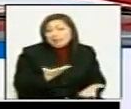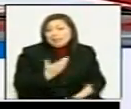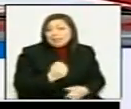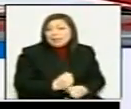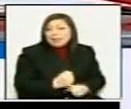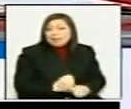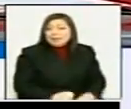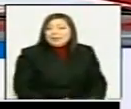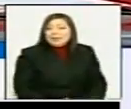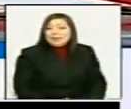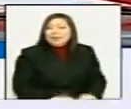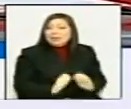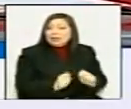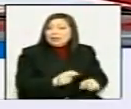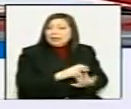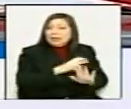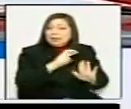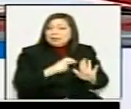la entrega de proyectos,